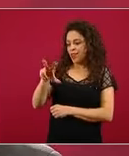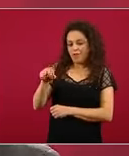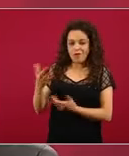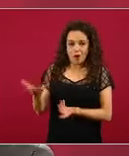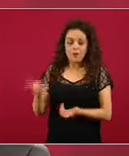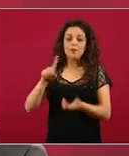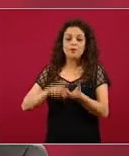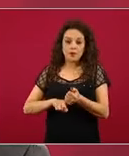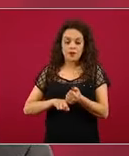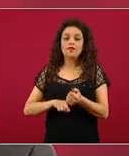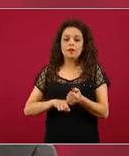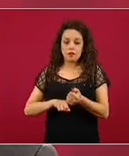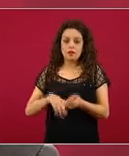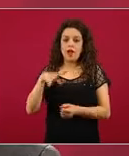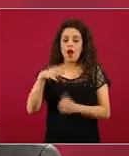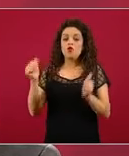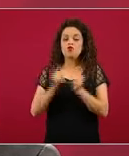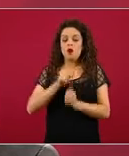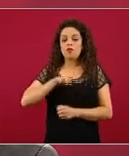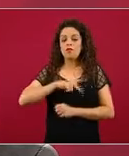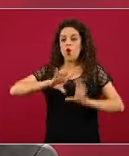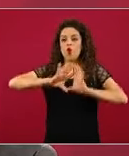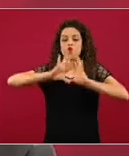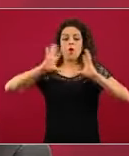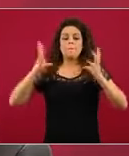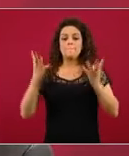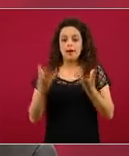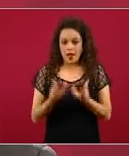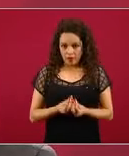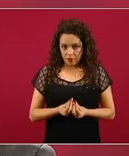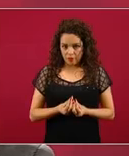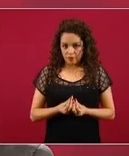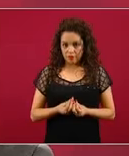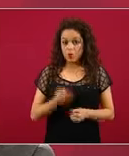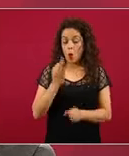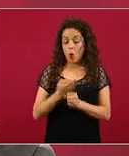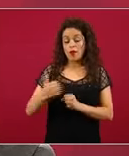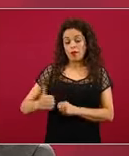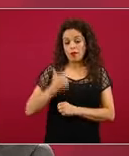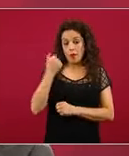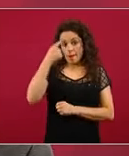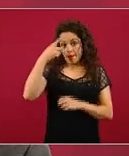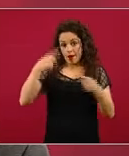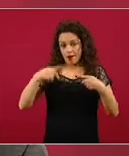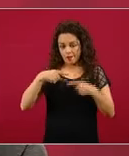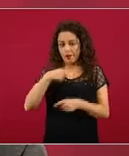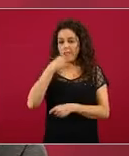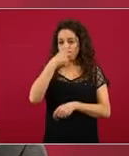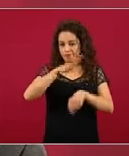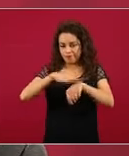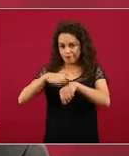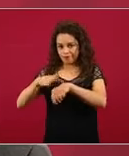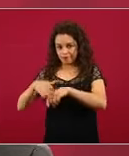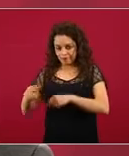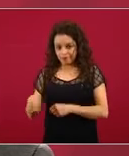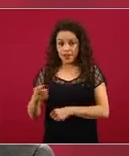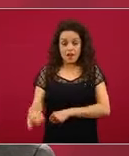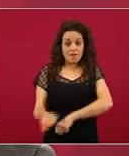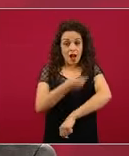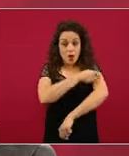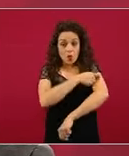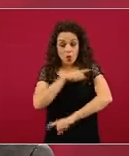al virus completo. La exposición a la vacuna, y aprovechamos aquí para recordarle a la población, las vacunas, en el